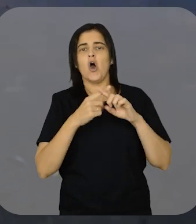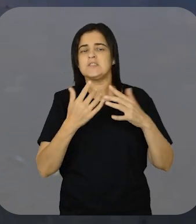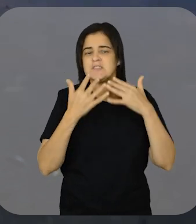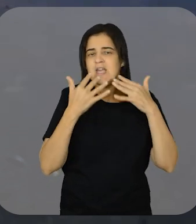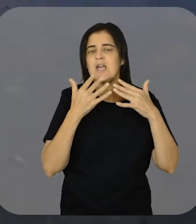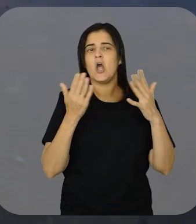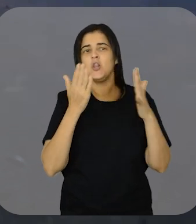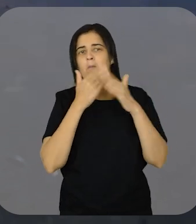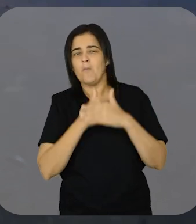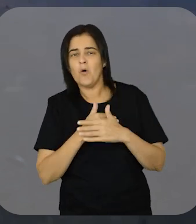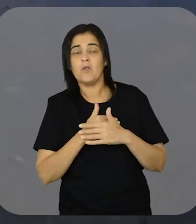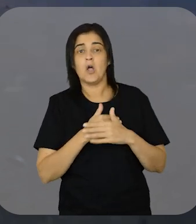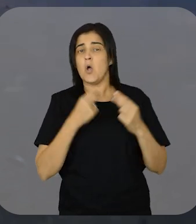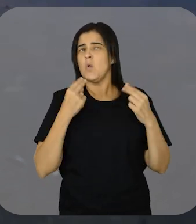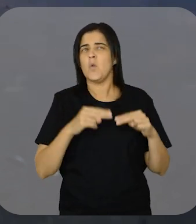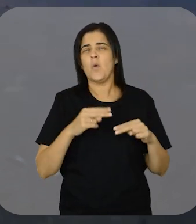oxígeno.